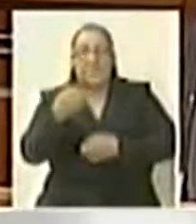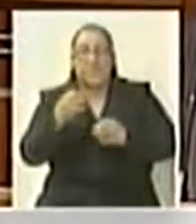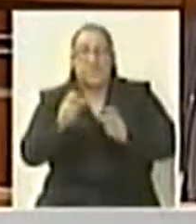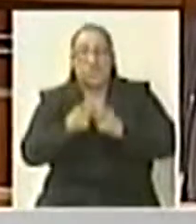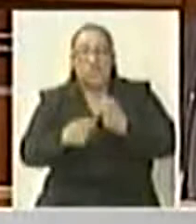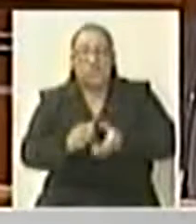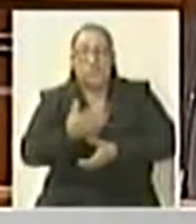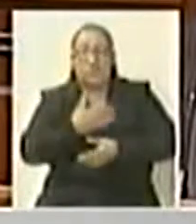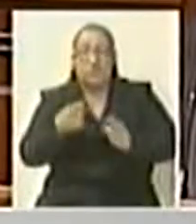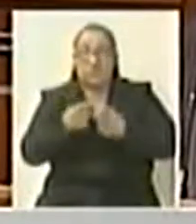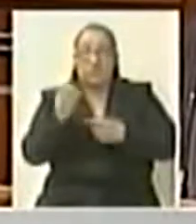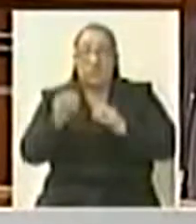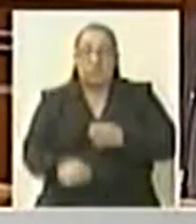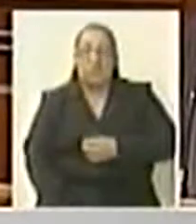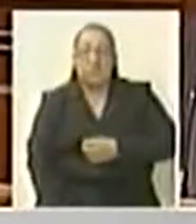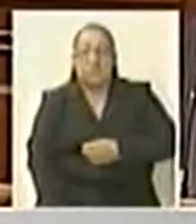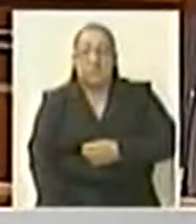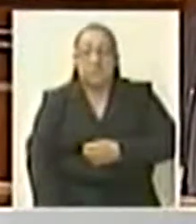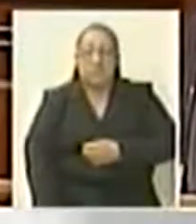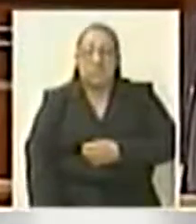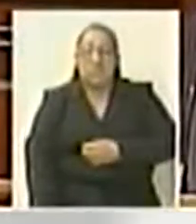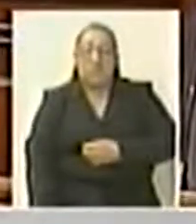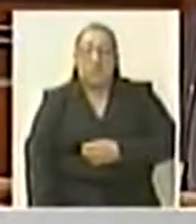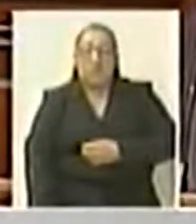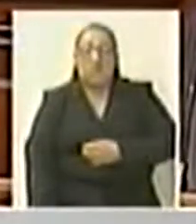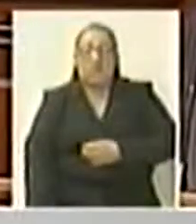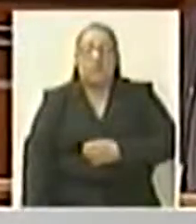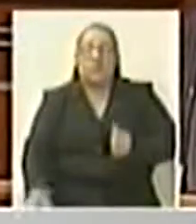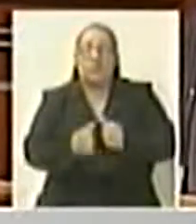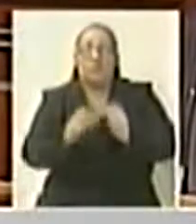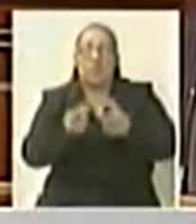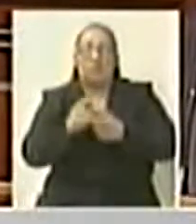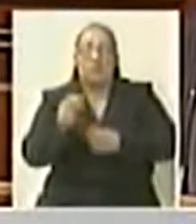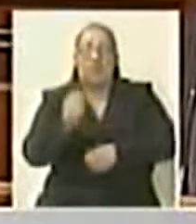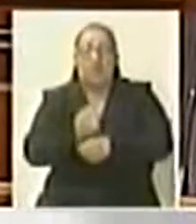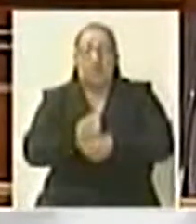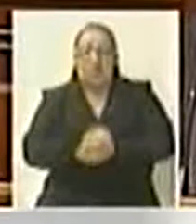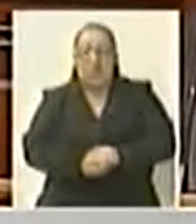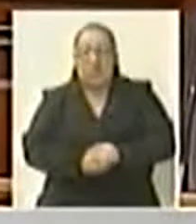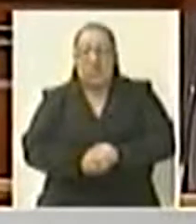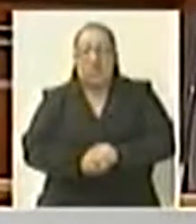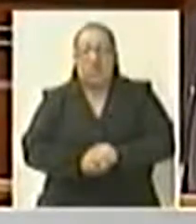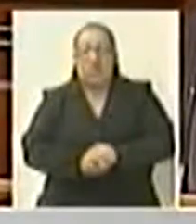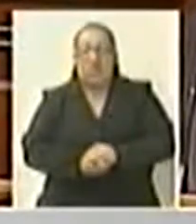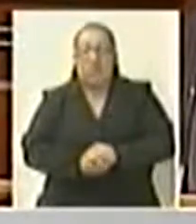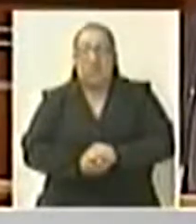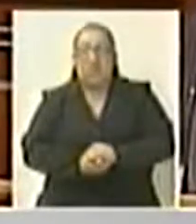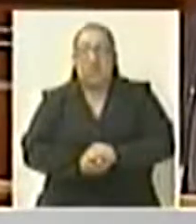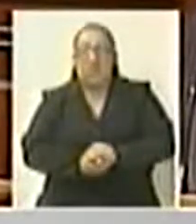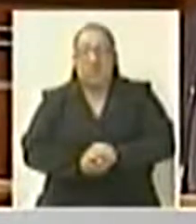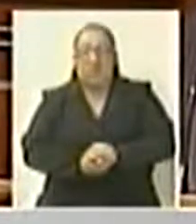manifestado el presidente de la Comisión de Economía, conjuntamente con el de la Comisión de el presidente de la Comisión de